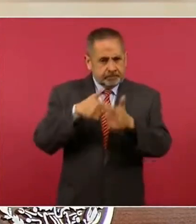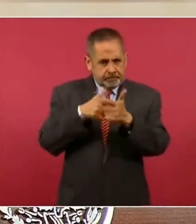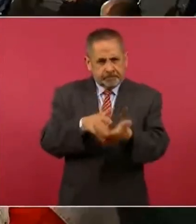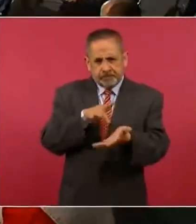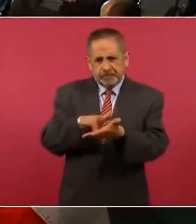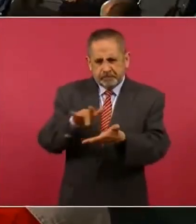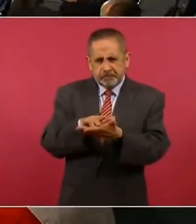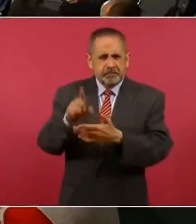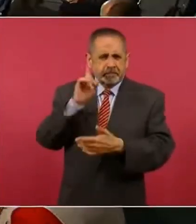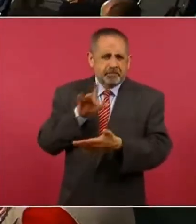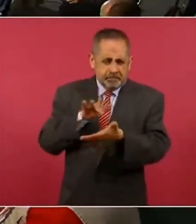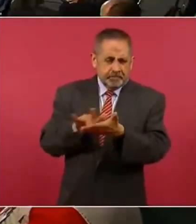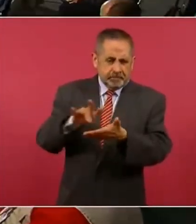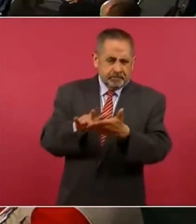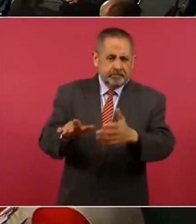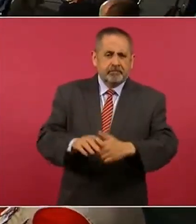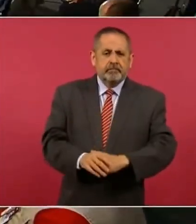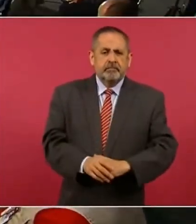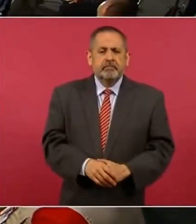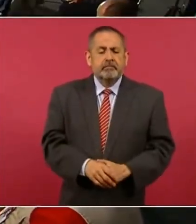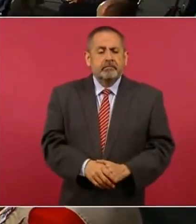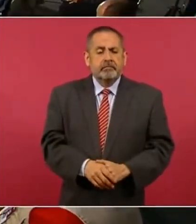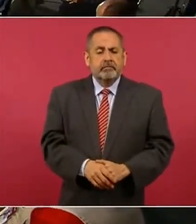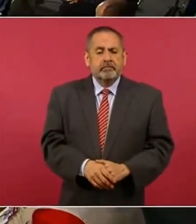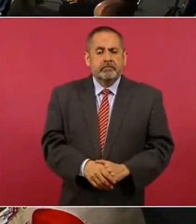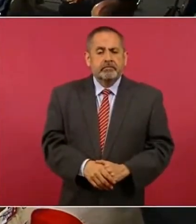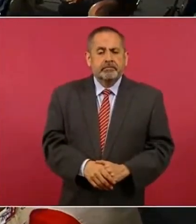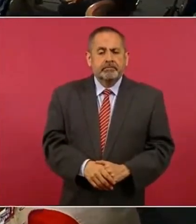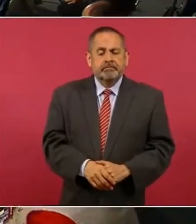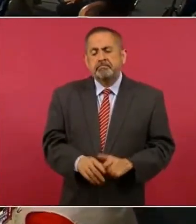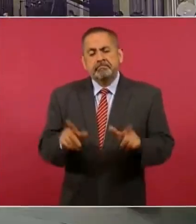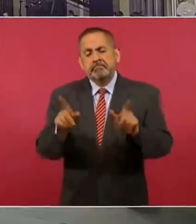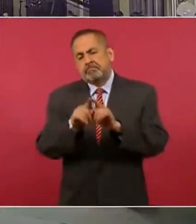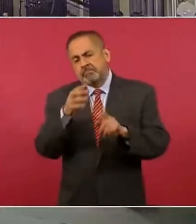las mujeres. Sí, sí, presidente, nada más era esa observación. Nosotros